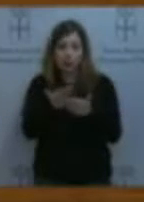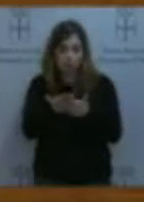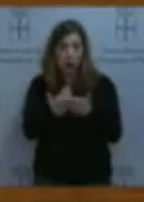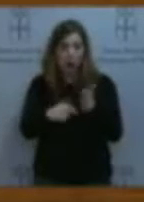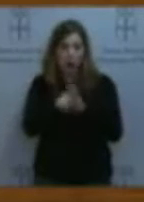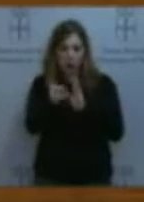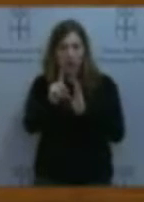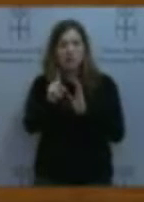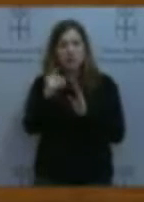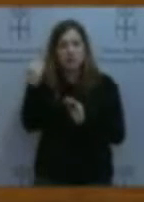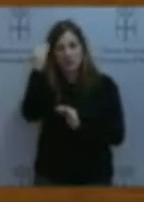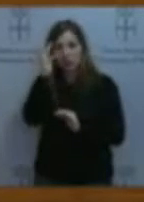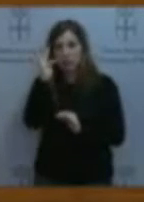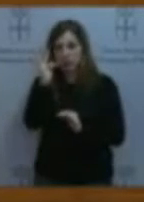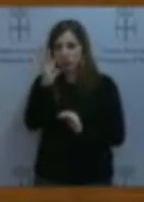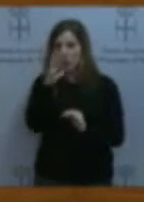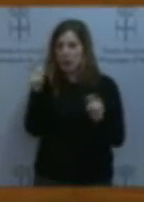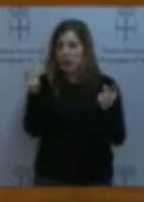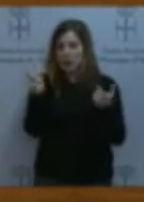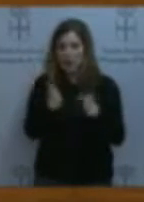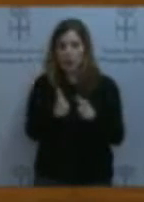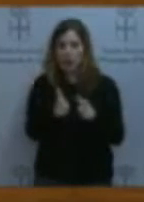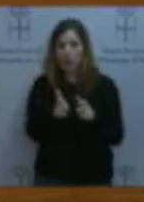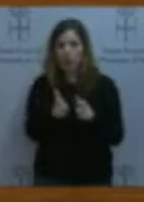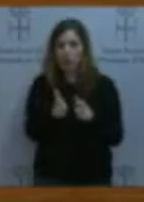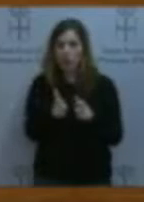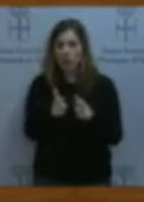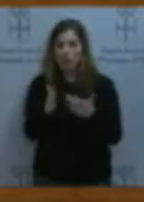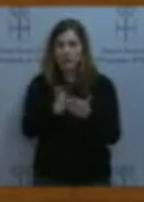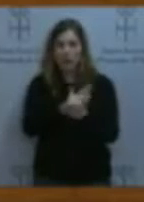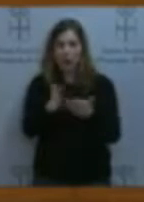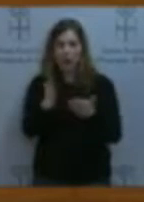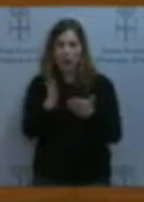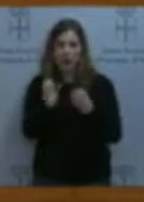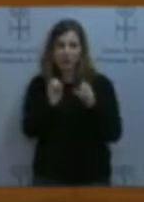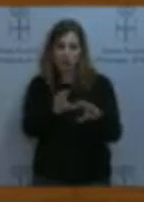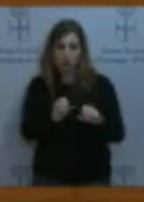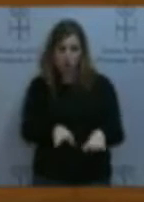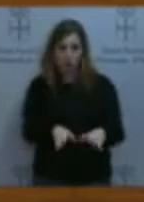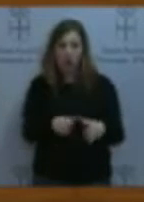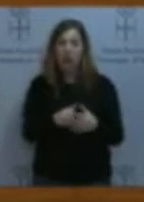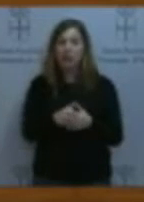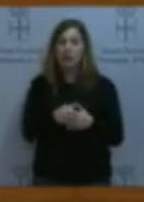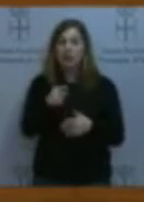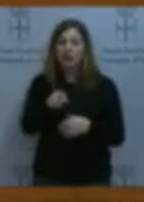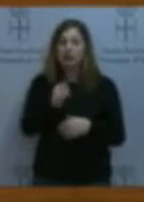reducción en la generación de residuos orgánicos, que repercutirá en el conjunto de la gestión de